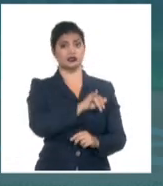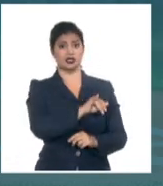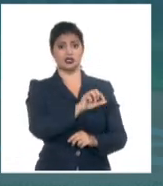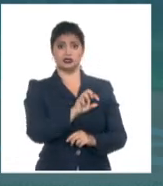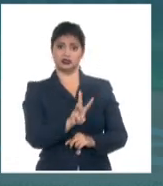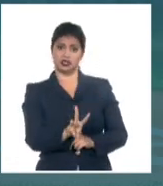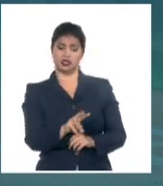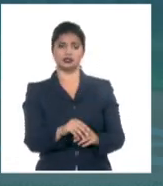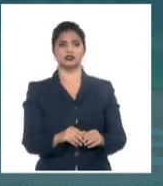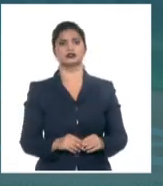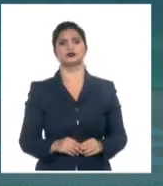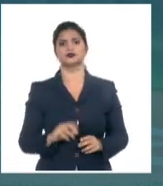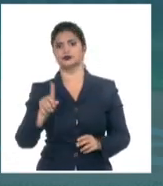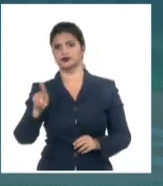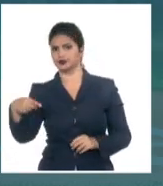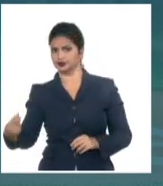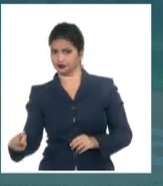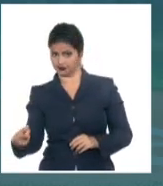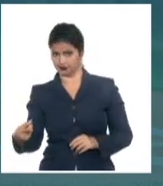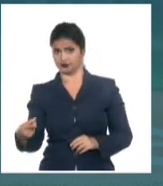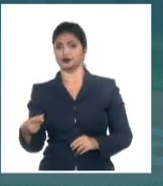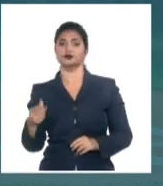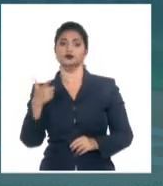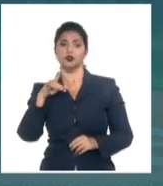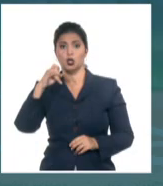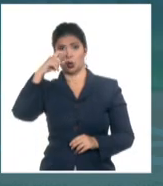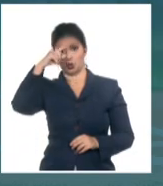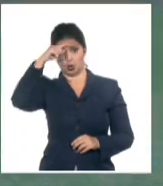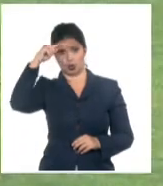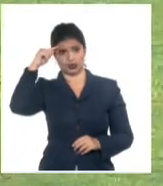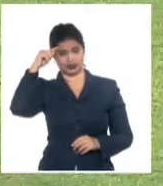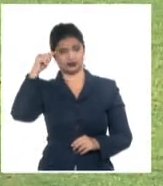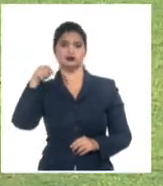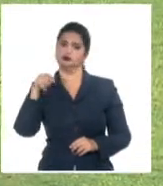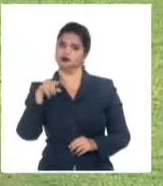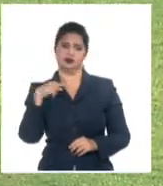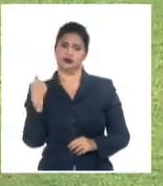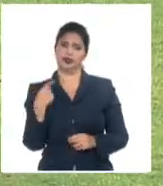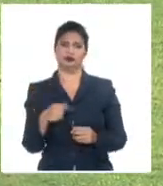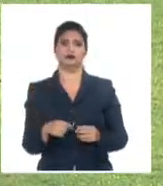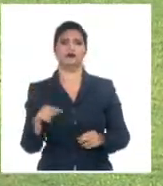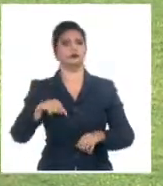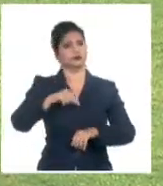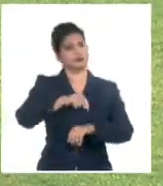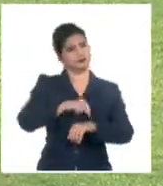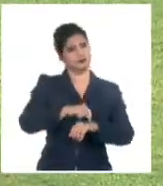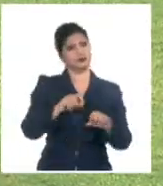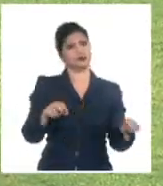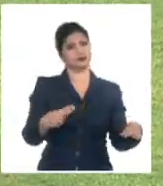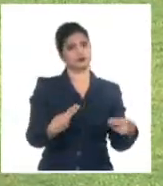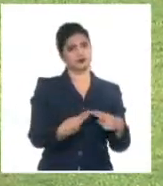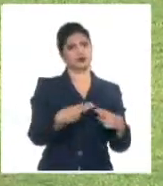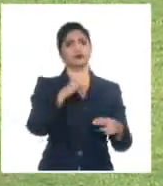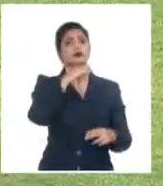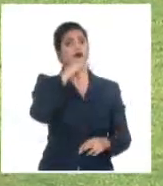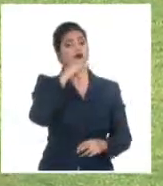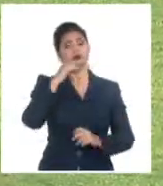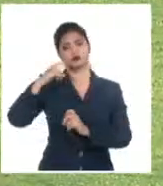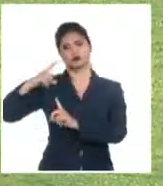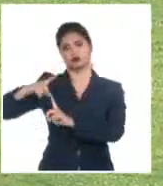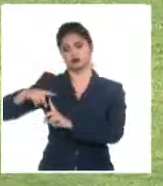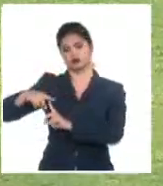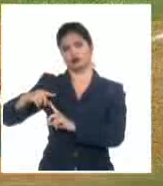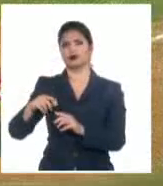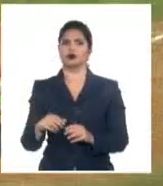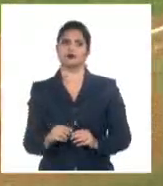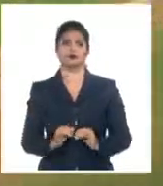impulsadas, mientras que por los Cazadores, Luis González la sacó del parque. A esta hora se enfrentan Industriales y Las Tunas, partido que es